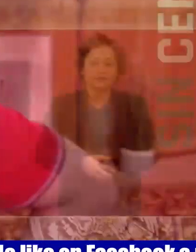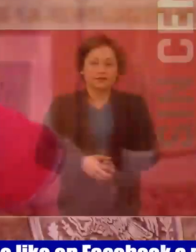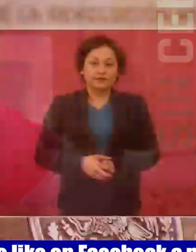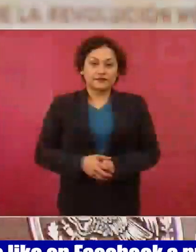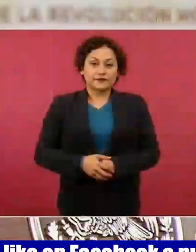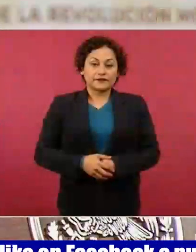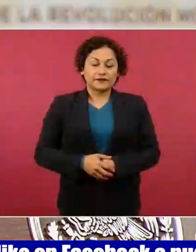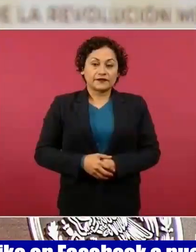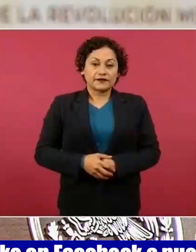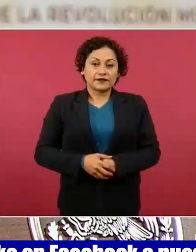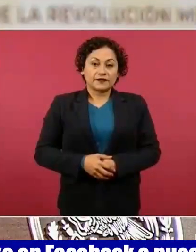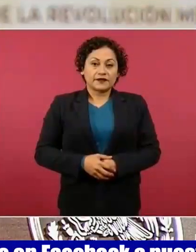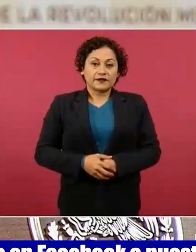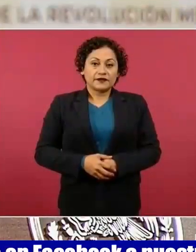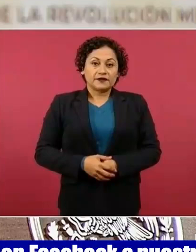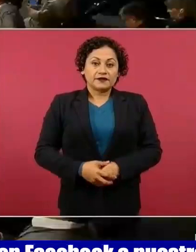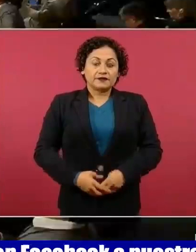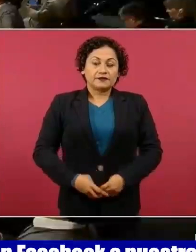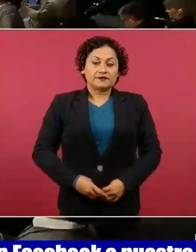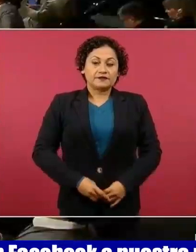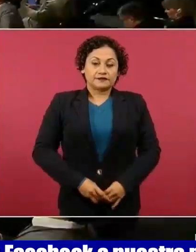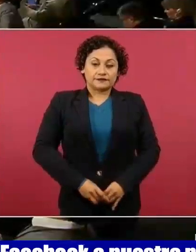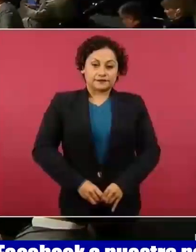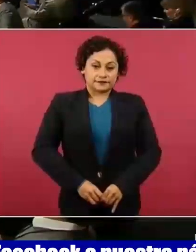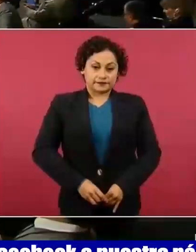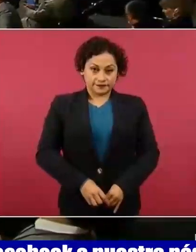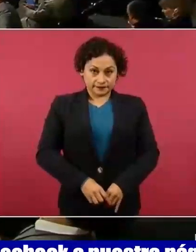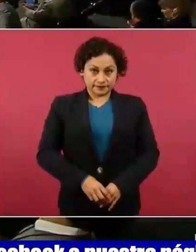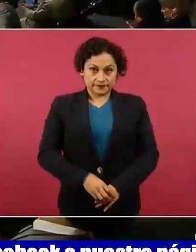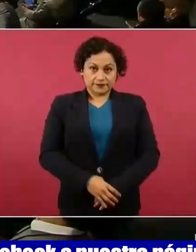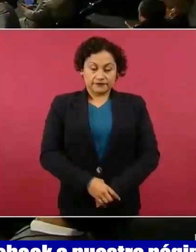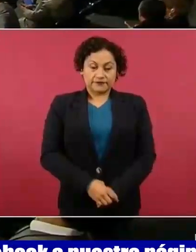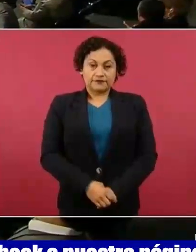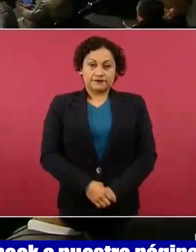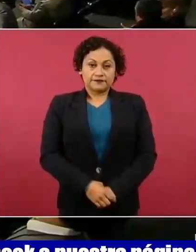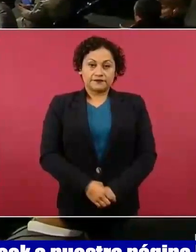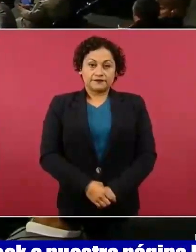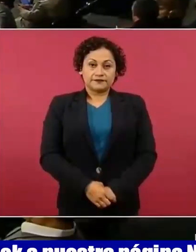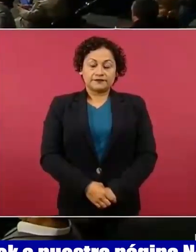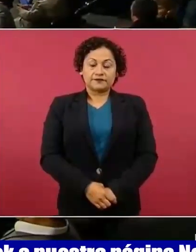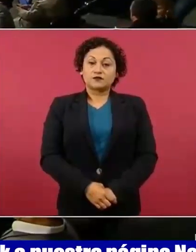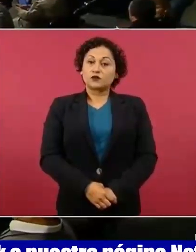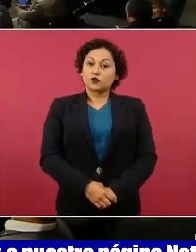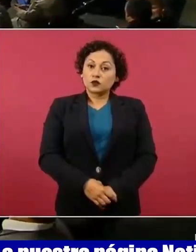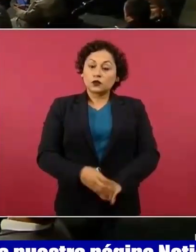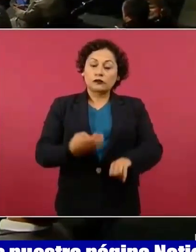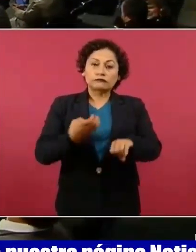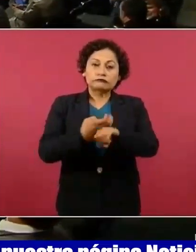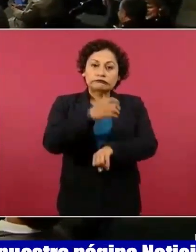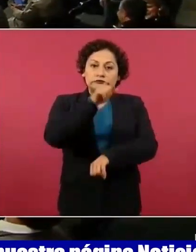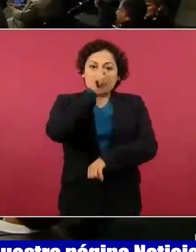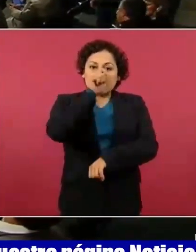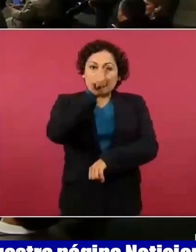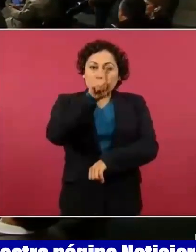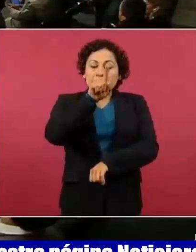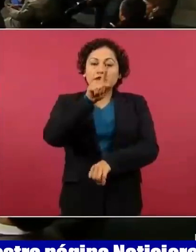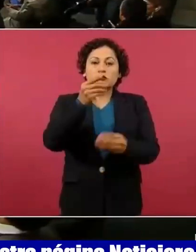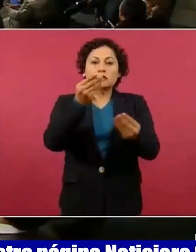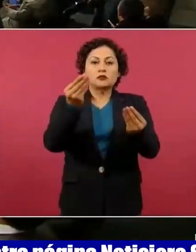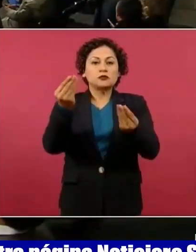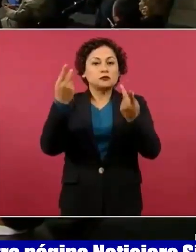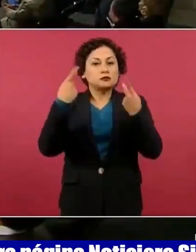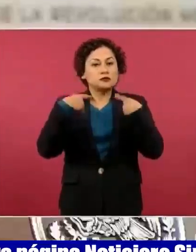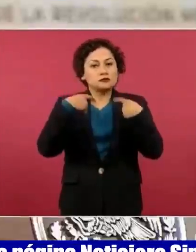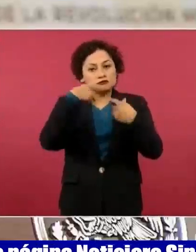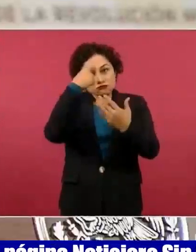el pueblo. Y dio a conocer una anécdota que destruyó en la conferencia de prensa mañanera al